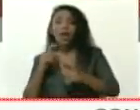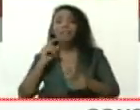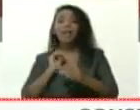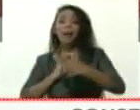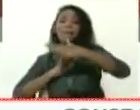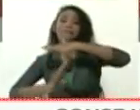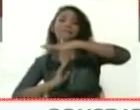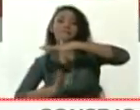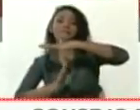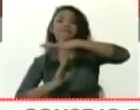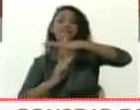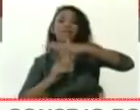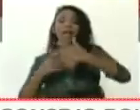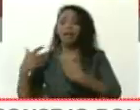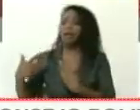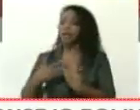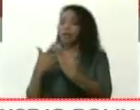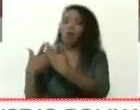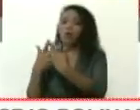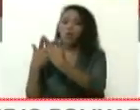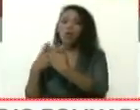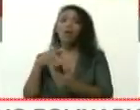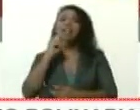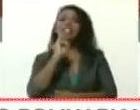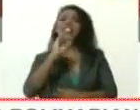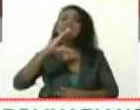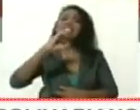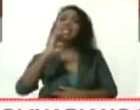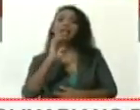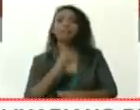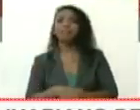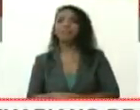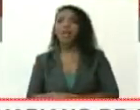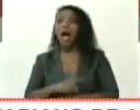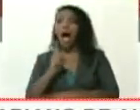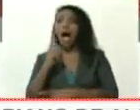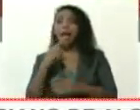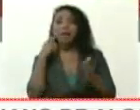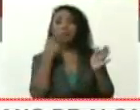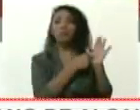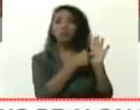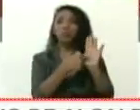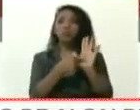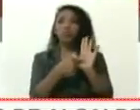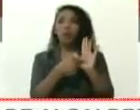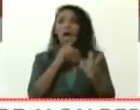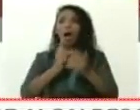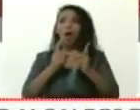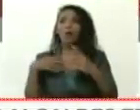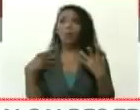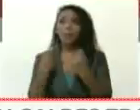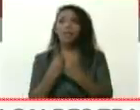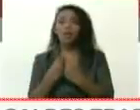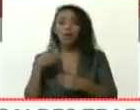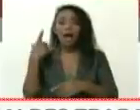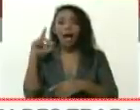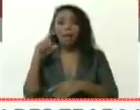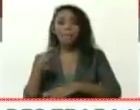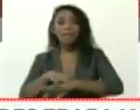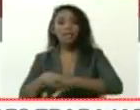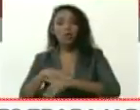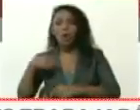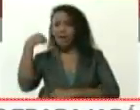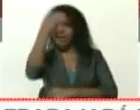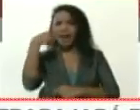Estados Unidos, ICE, se llama ICE. Entonces ahí aparecían unos compañeros, que son ministros incluso, sus caras, se